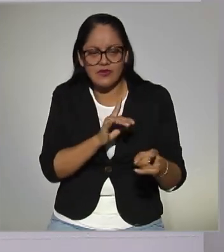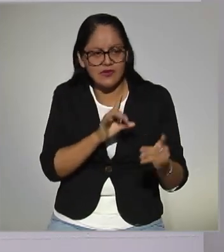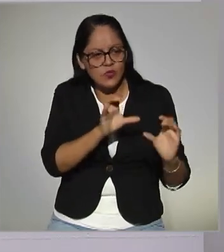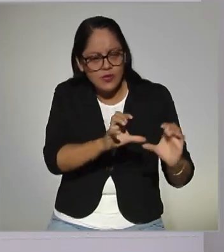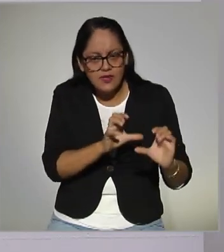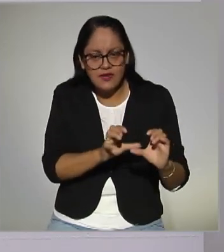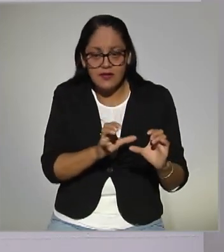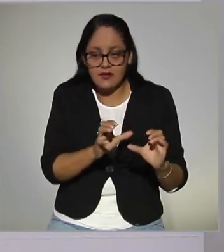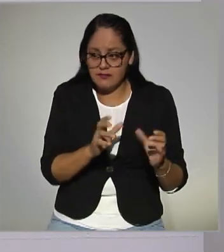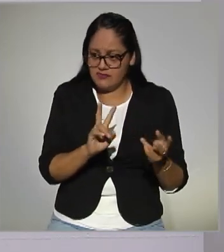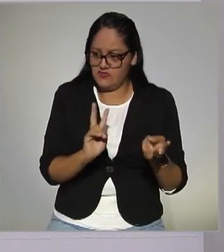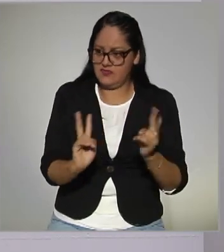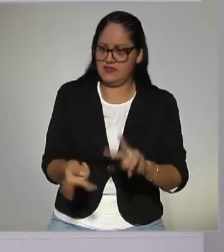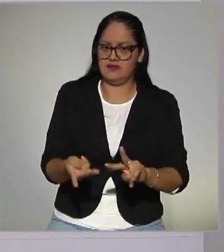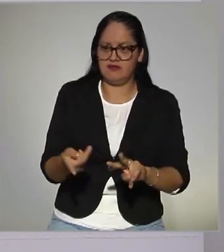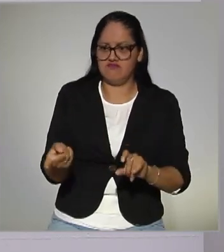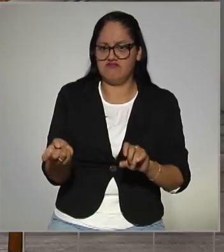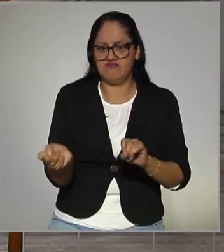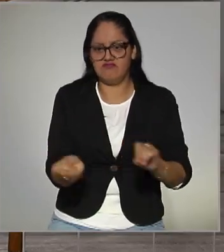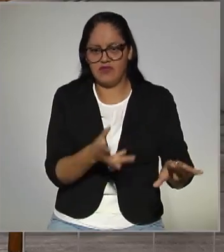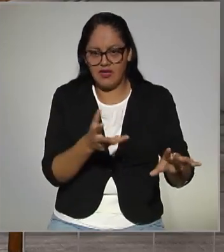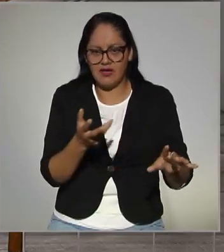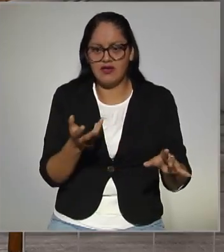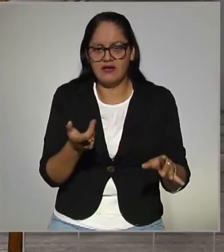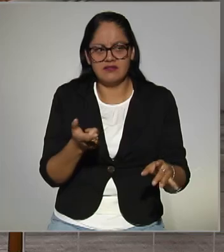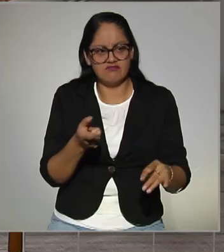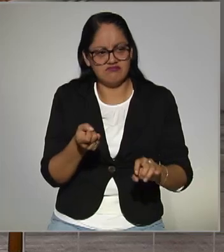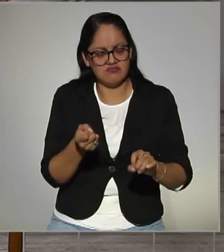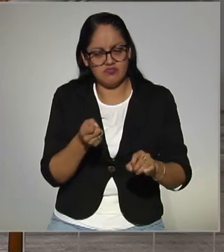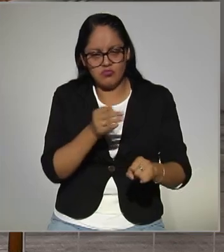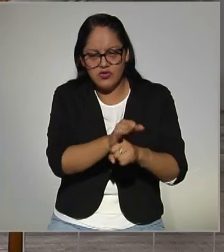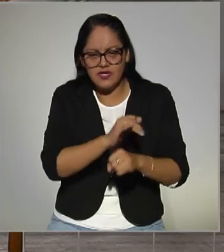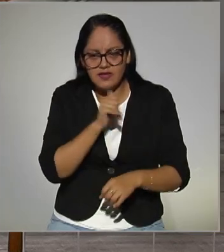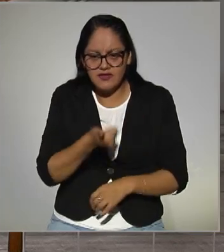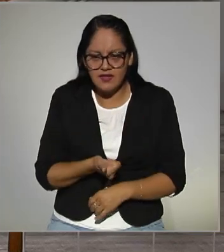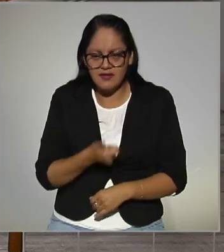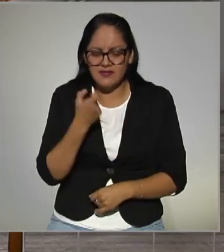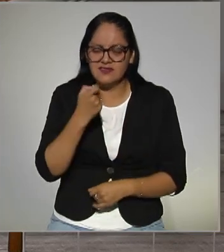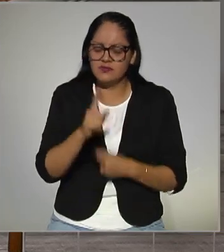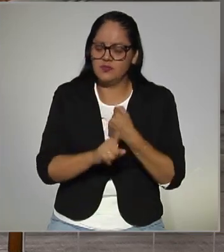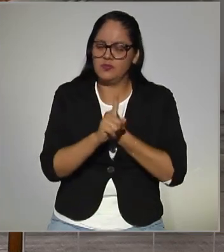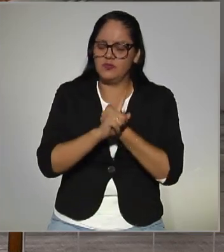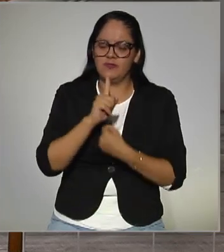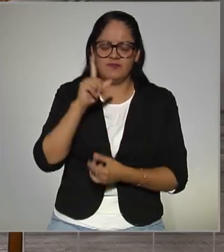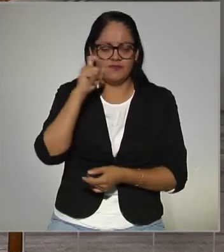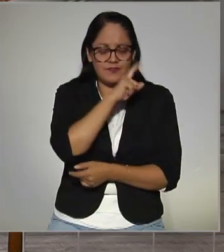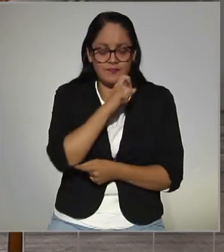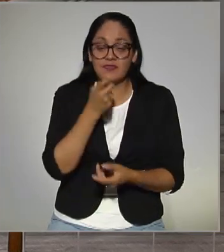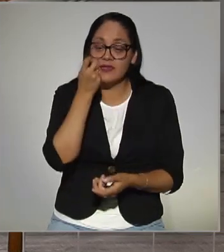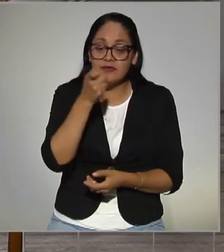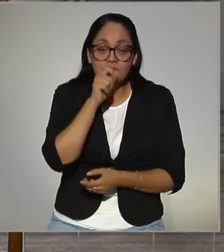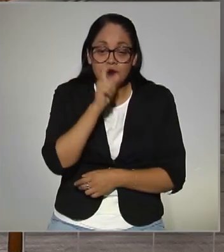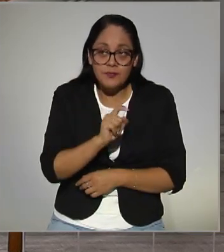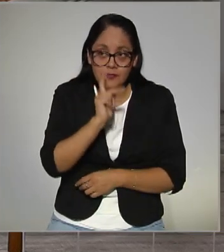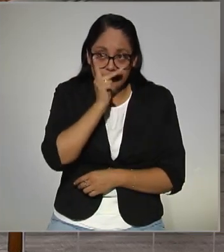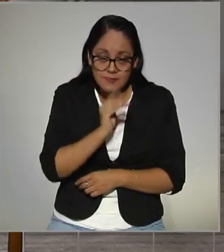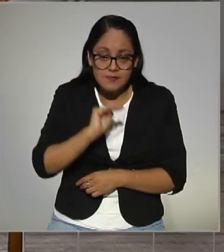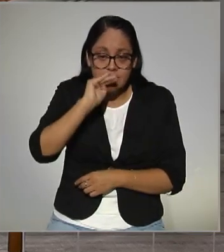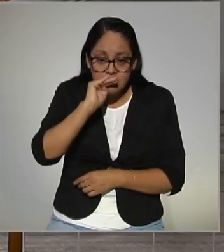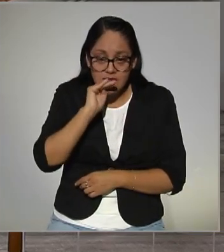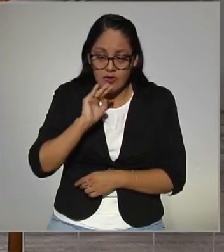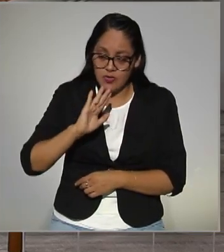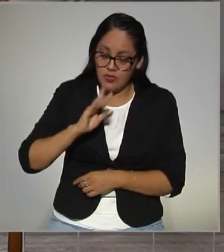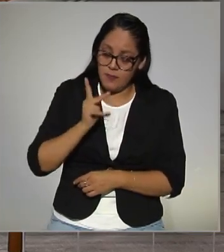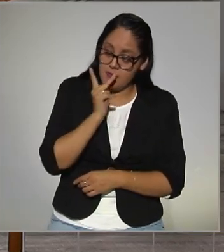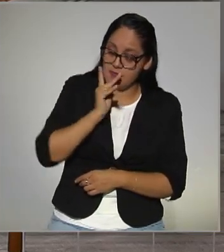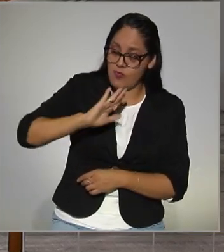cuidar, y resulta lo contrario, resulta una revolución interna profunda, ¿no? Y así el papá fallezca